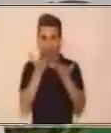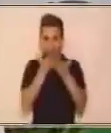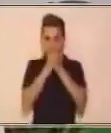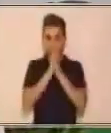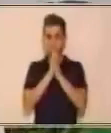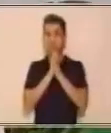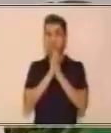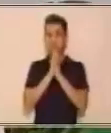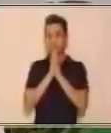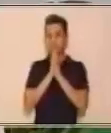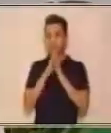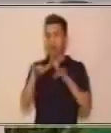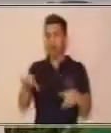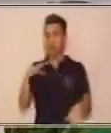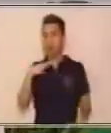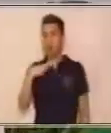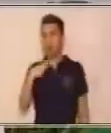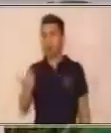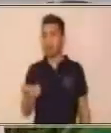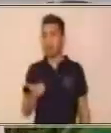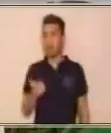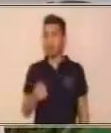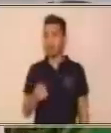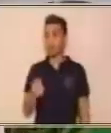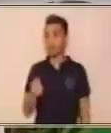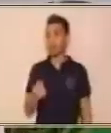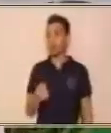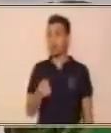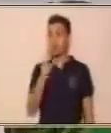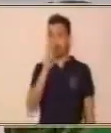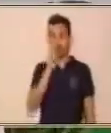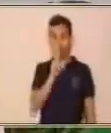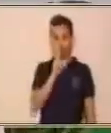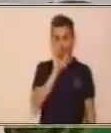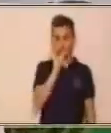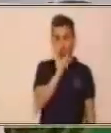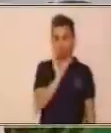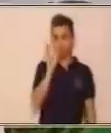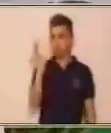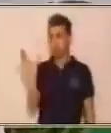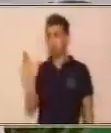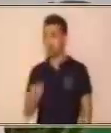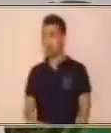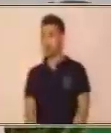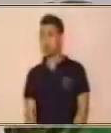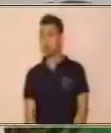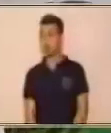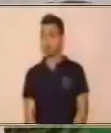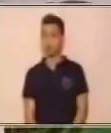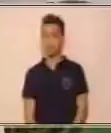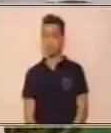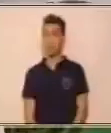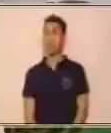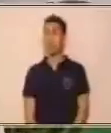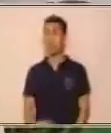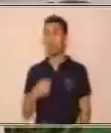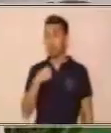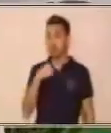quedan 2 como resultado. Entonces, si yo divido un